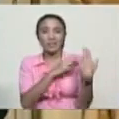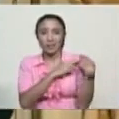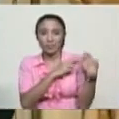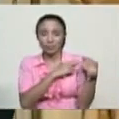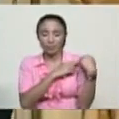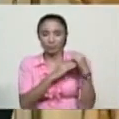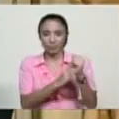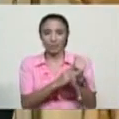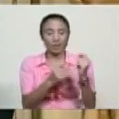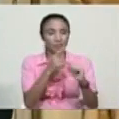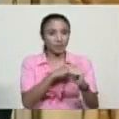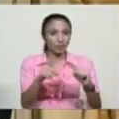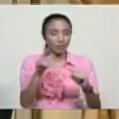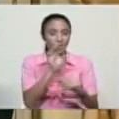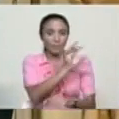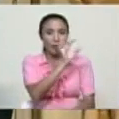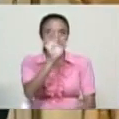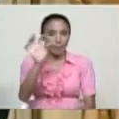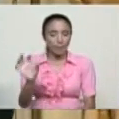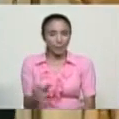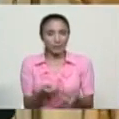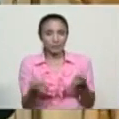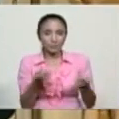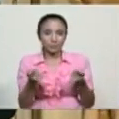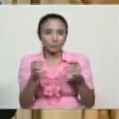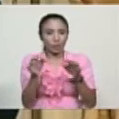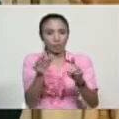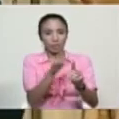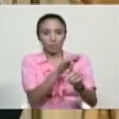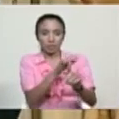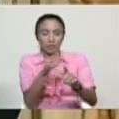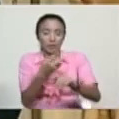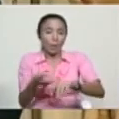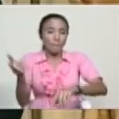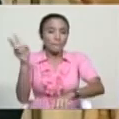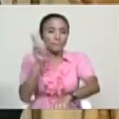importantes gobiernos del continente es la derecha más extremista.